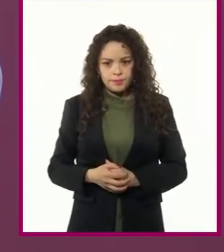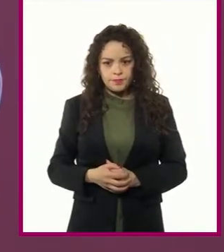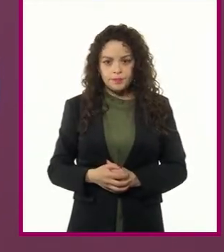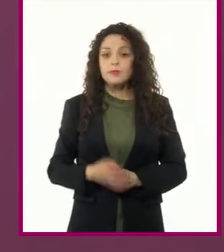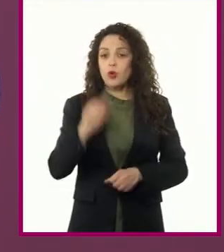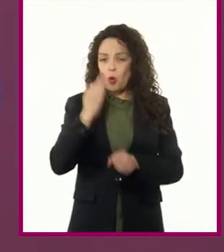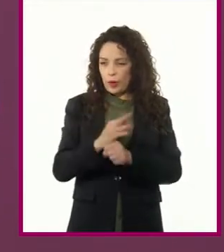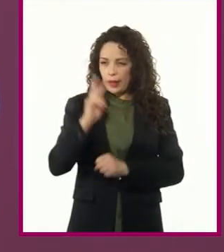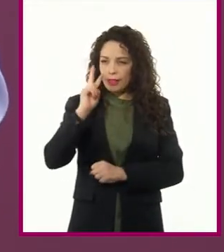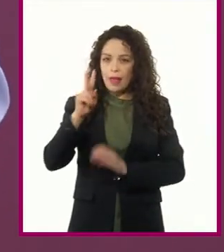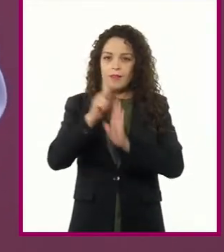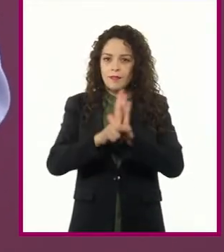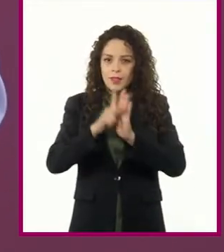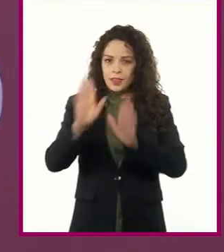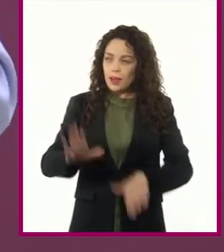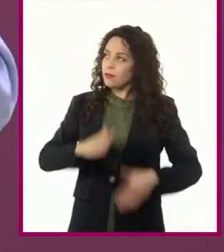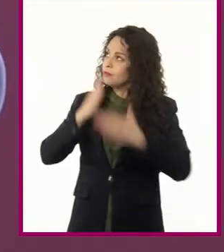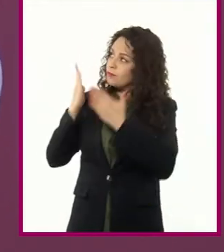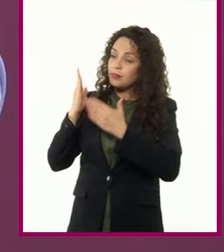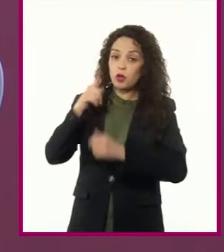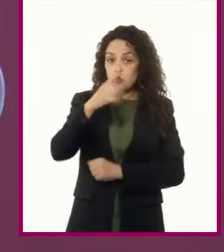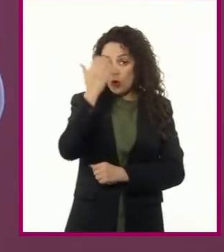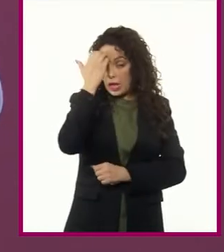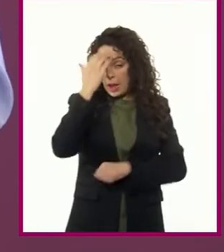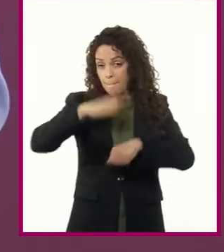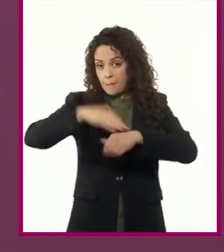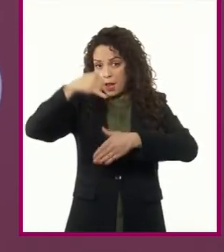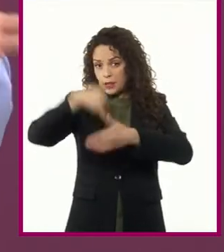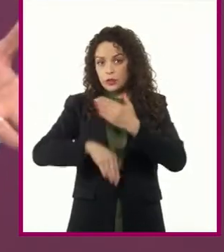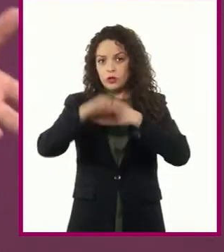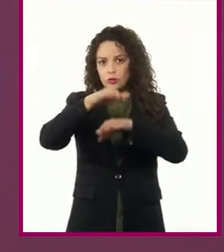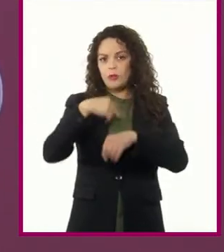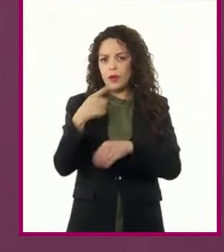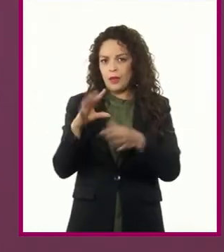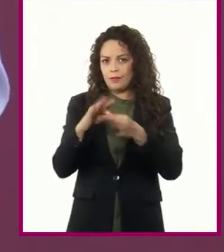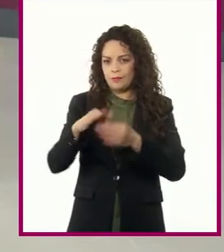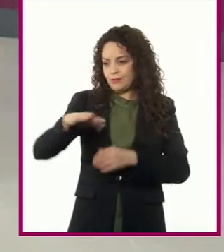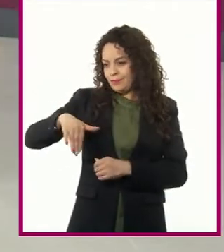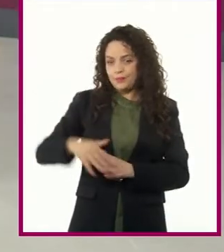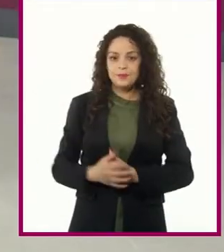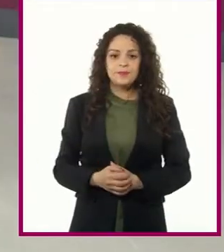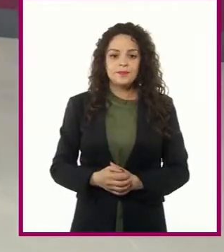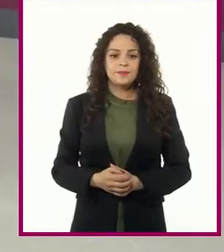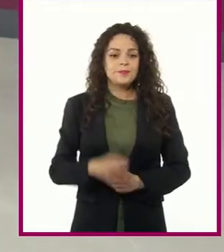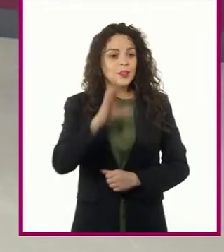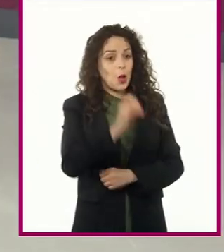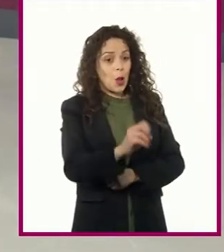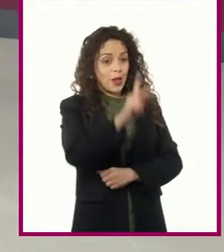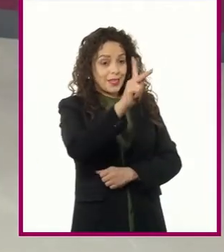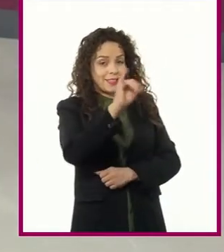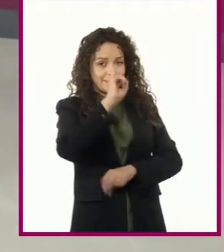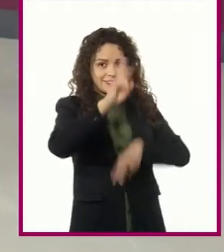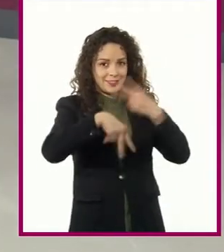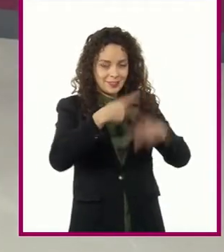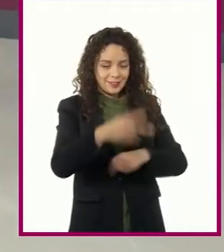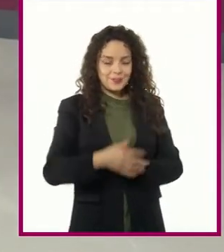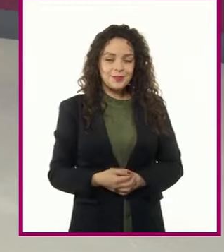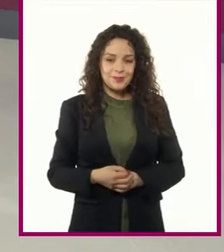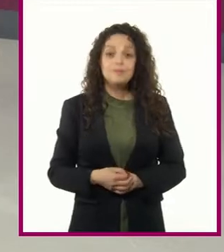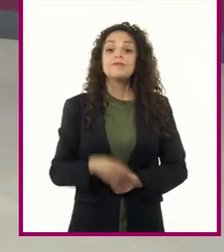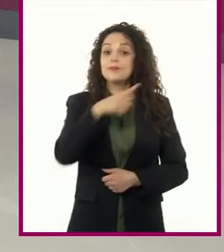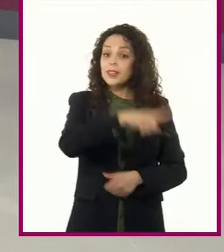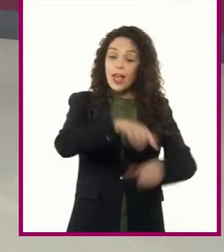escuchar el siguiente video para que conozcas un poco más sobre lo que te menciono. Por supuesto, estemos atentas